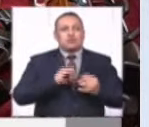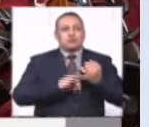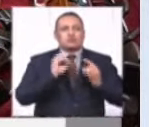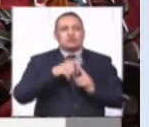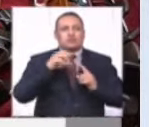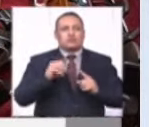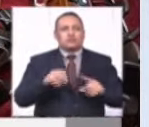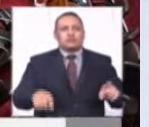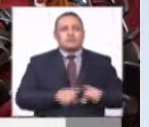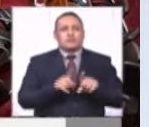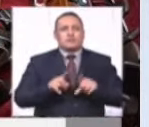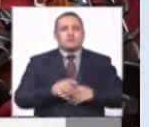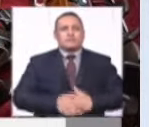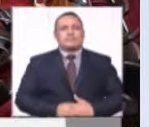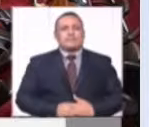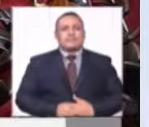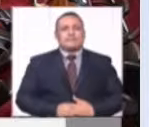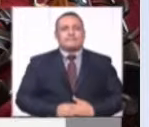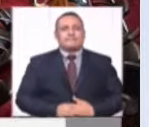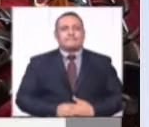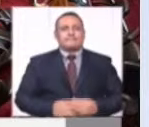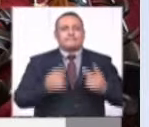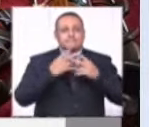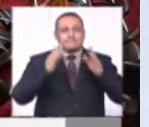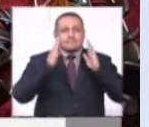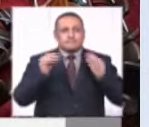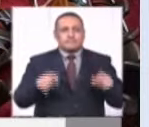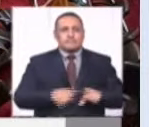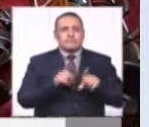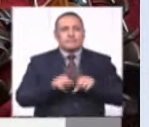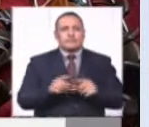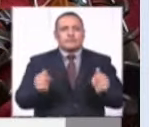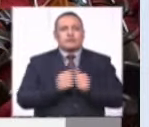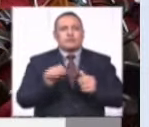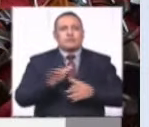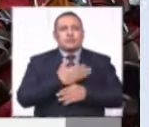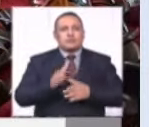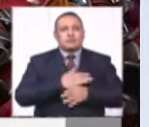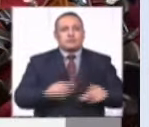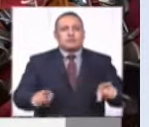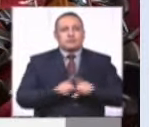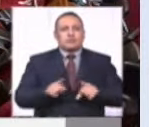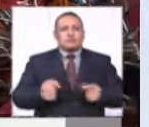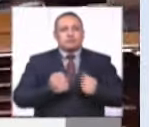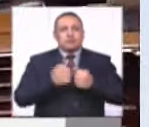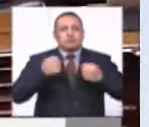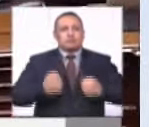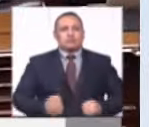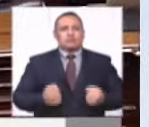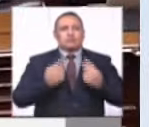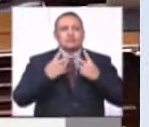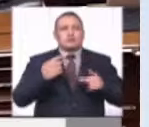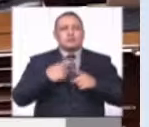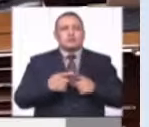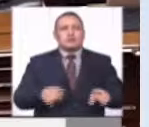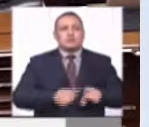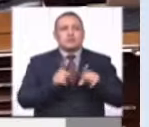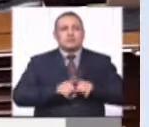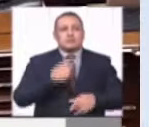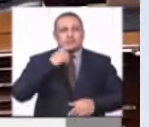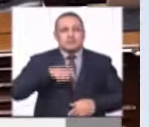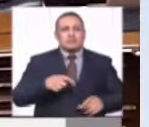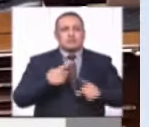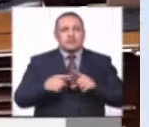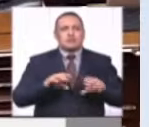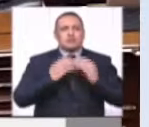Alejandro Soto Reyes. Hemos escuchado también la participación y postura y, por supuesto, demandas de los